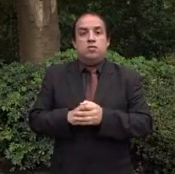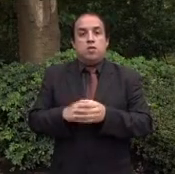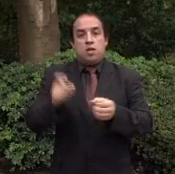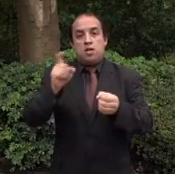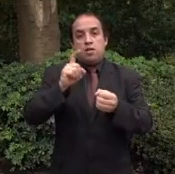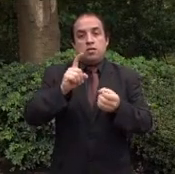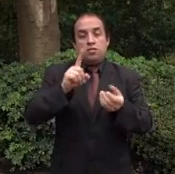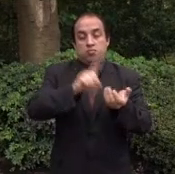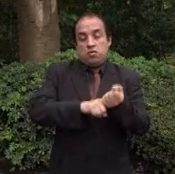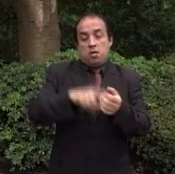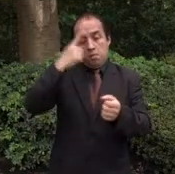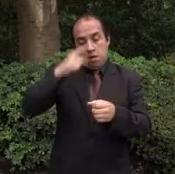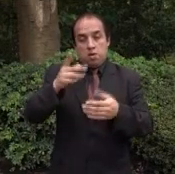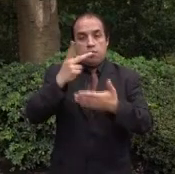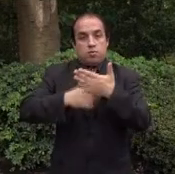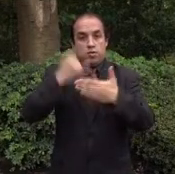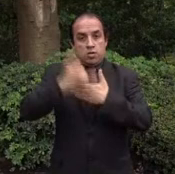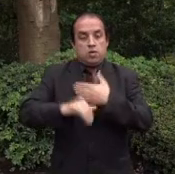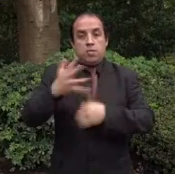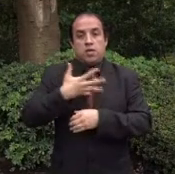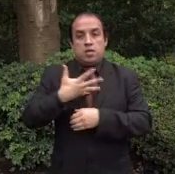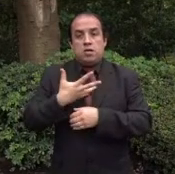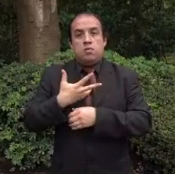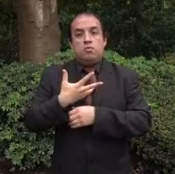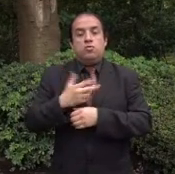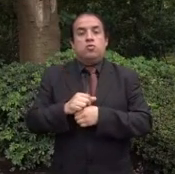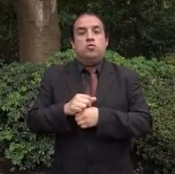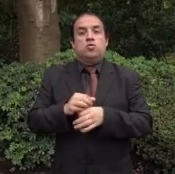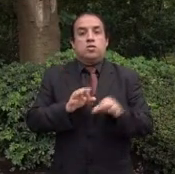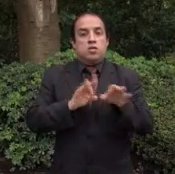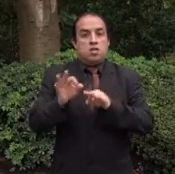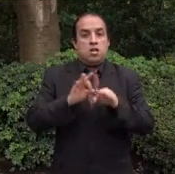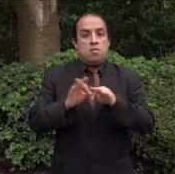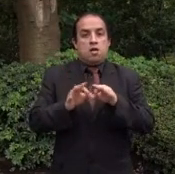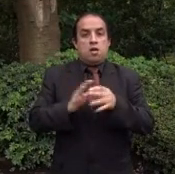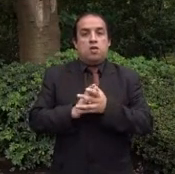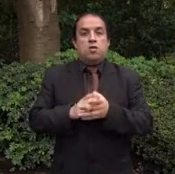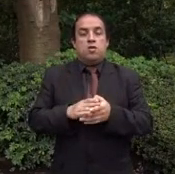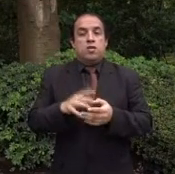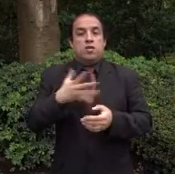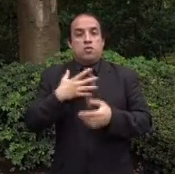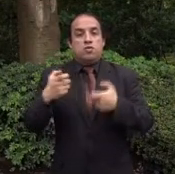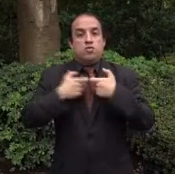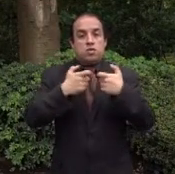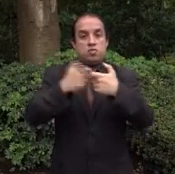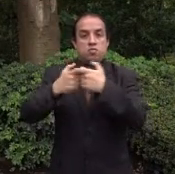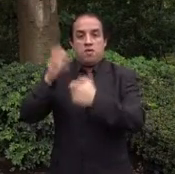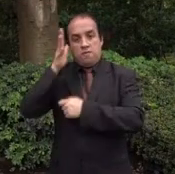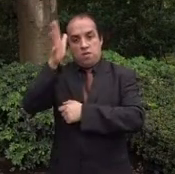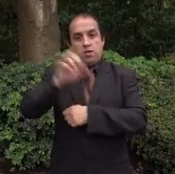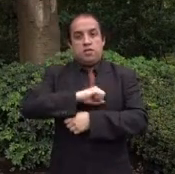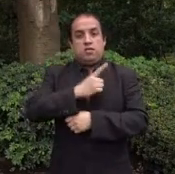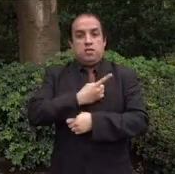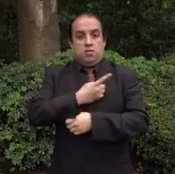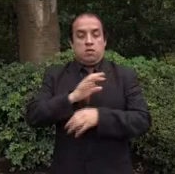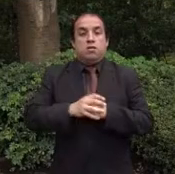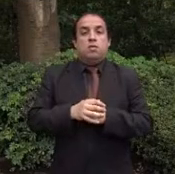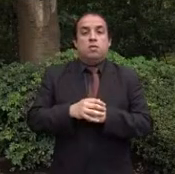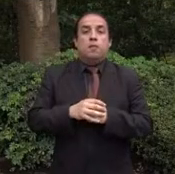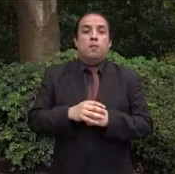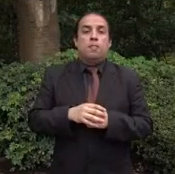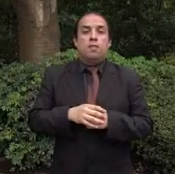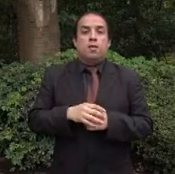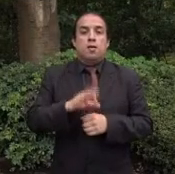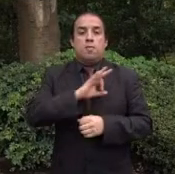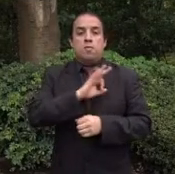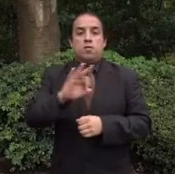que existan recursos autogenerados y que exista una saludable economía a futuro, que tengamos posibilidad tanto